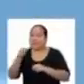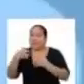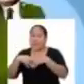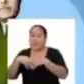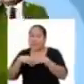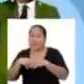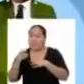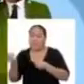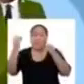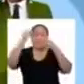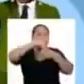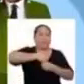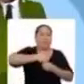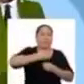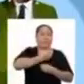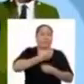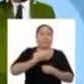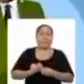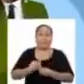controlaron los precios,